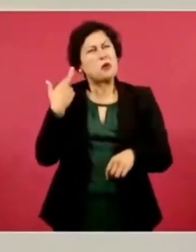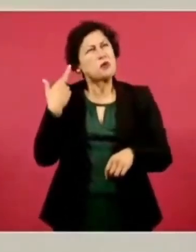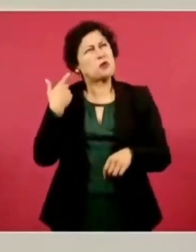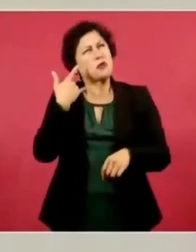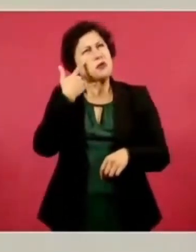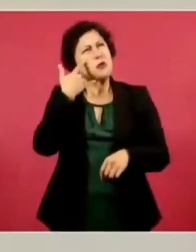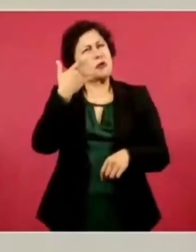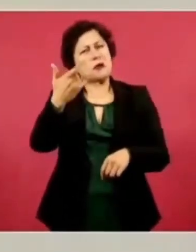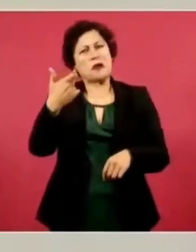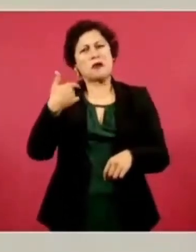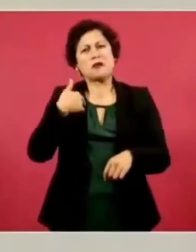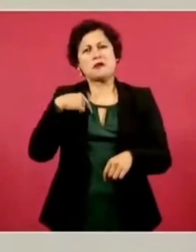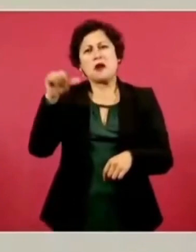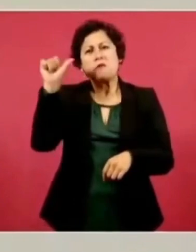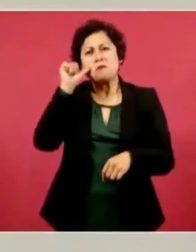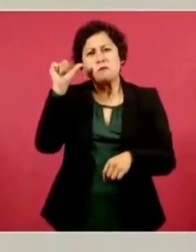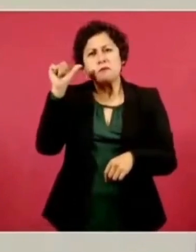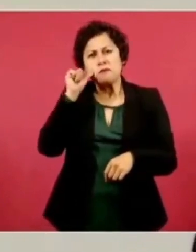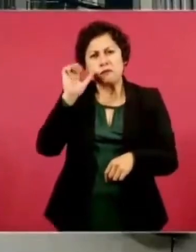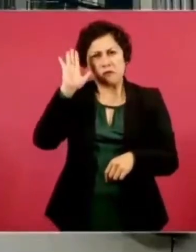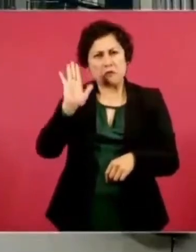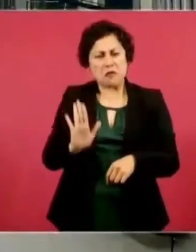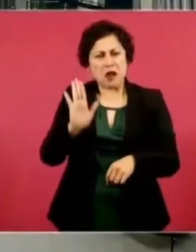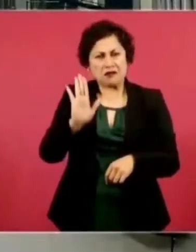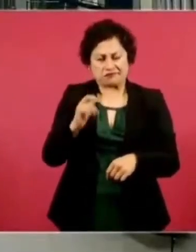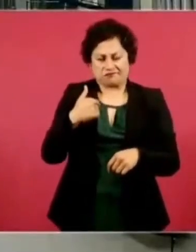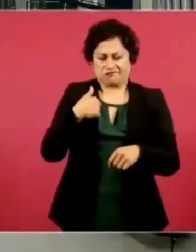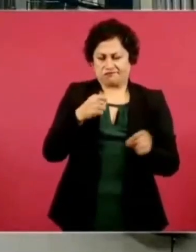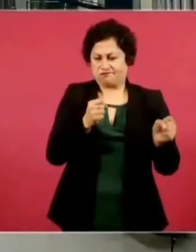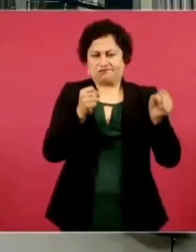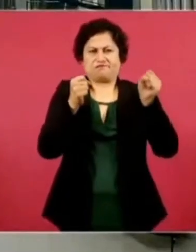y golpeé con una jardinera.